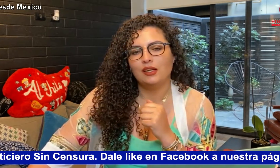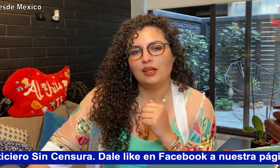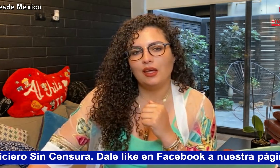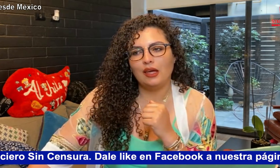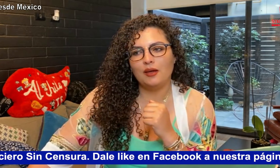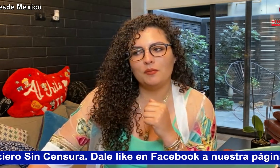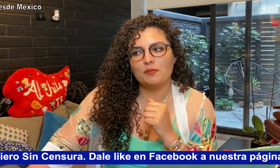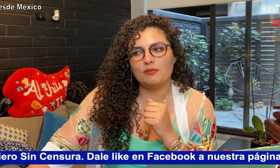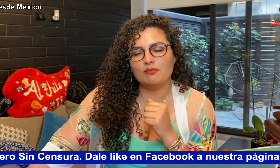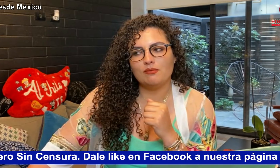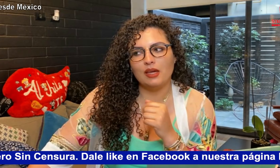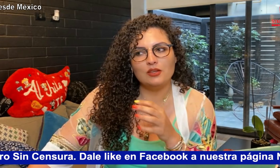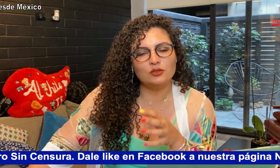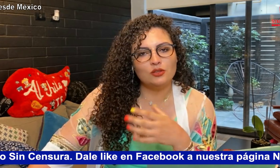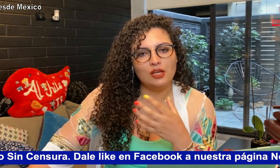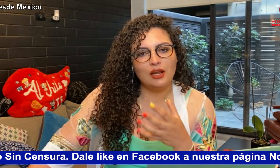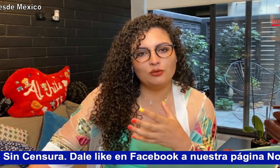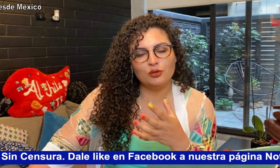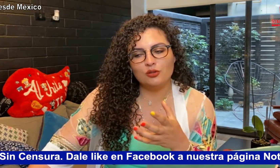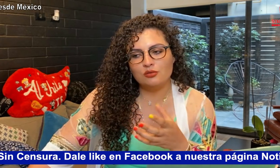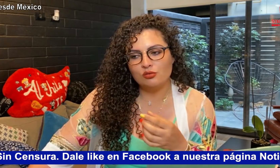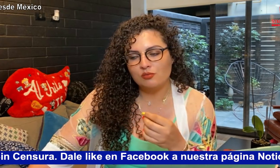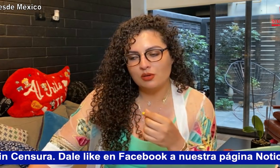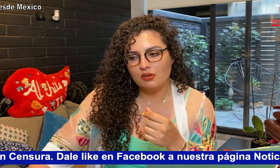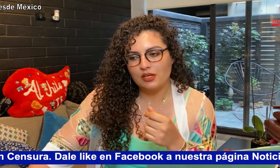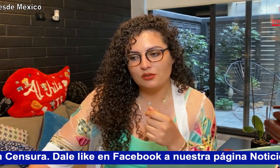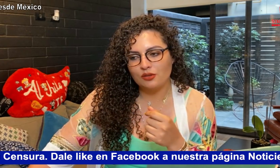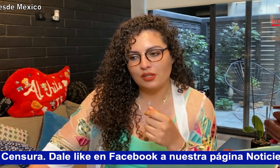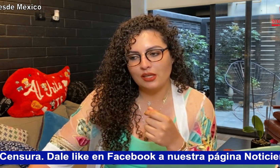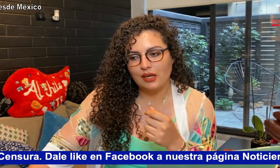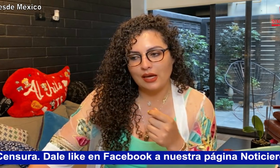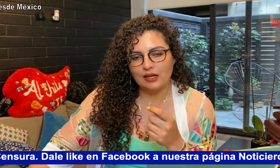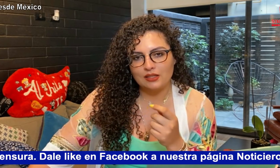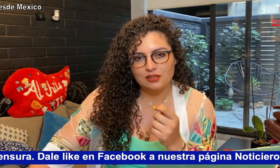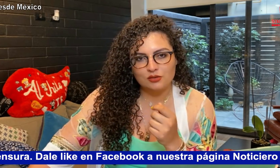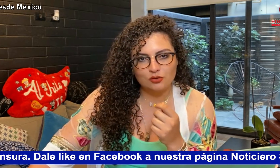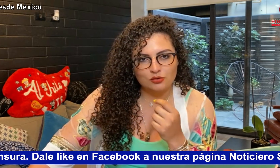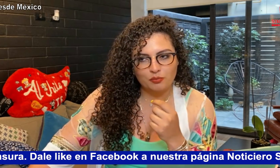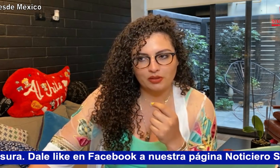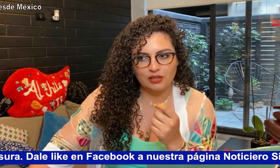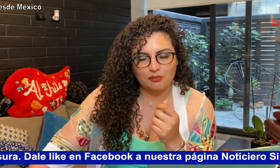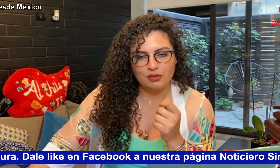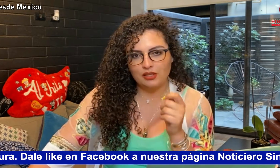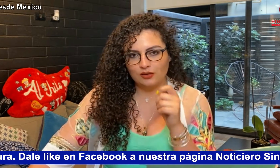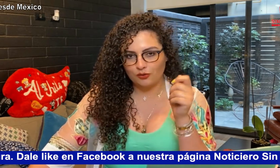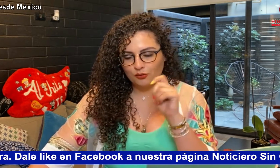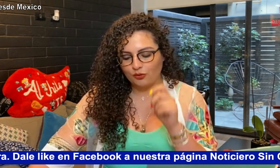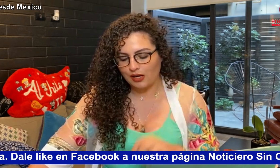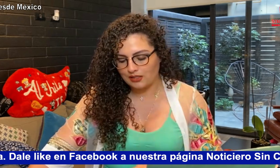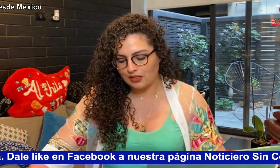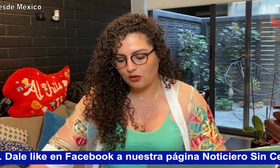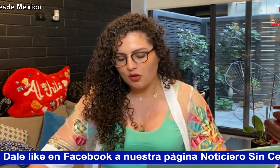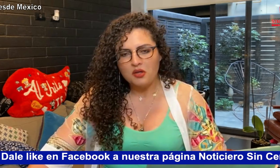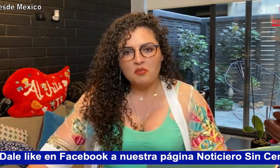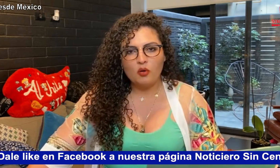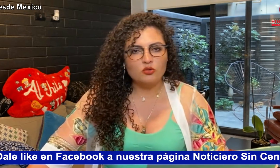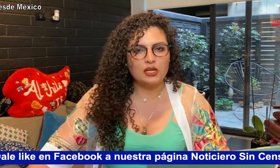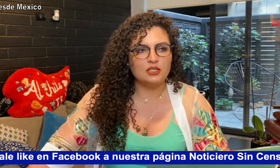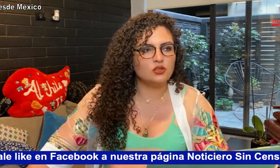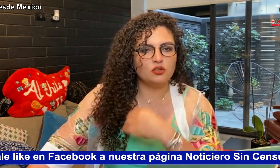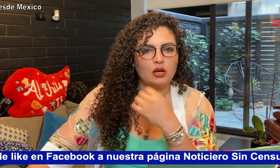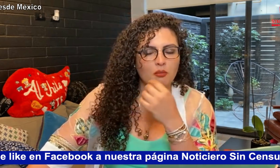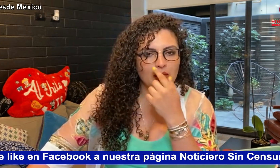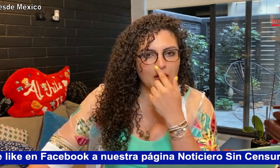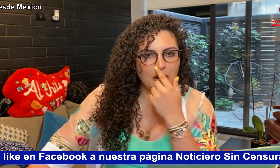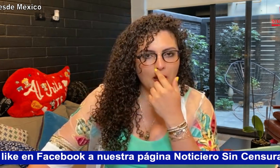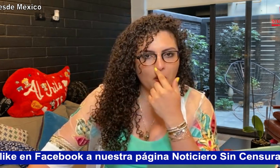preguntándole, esto del autoconsumo, esto de llegar y ser socio prácticamente con $1, o sea,